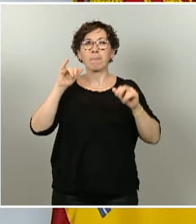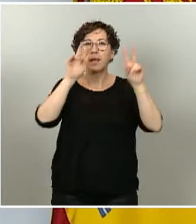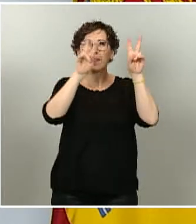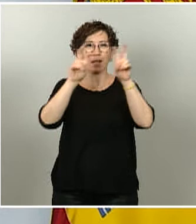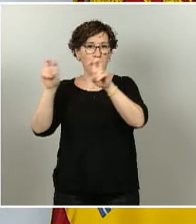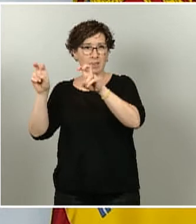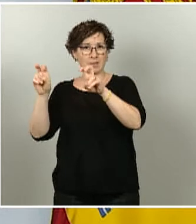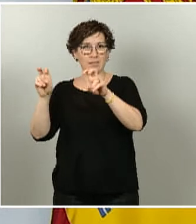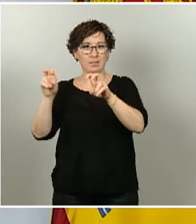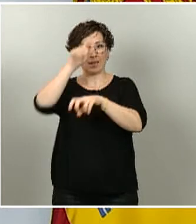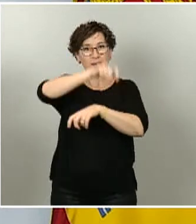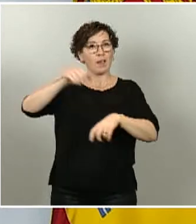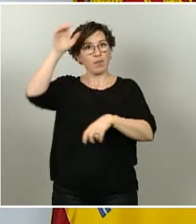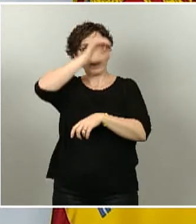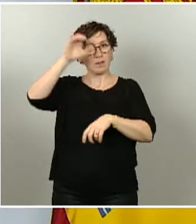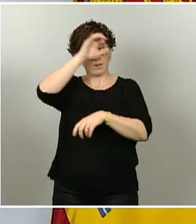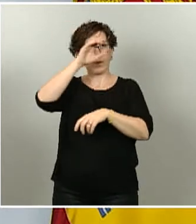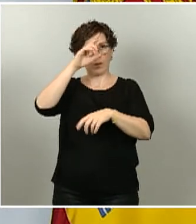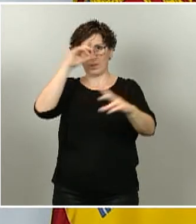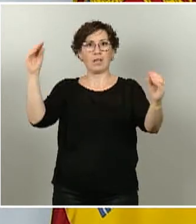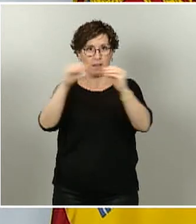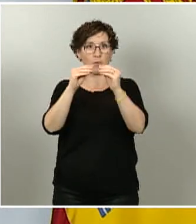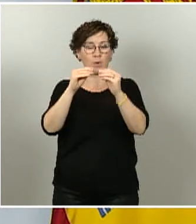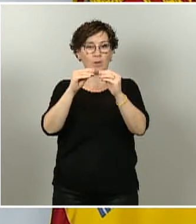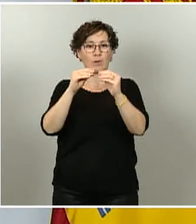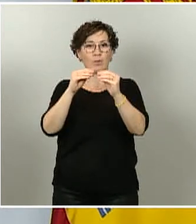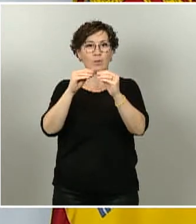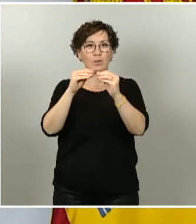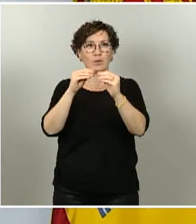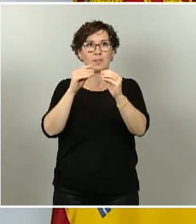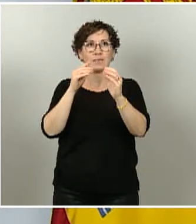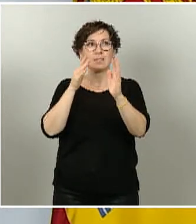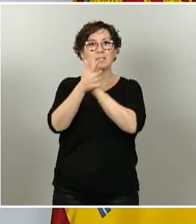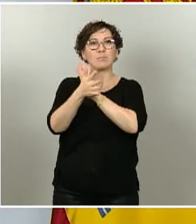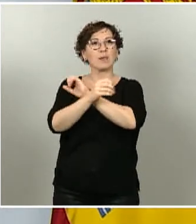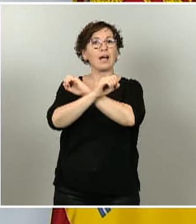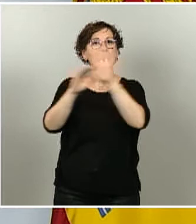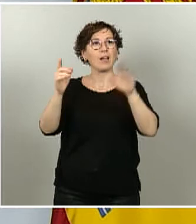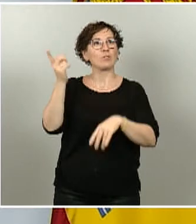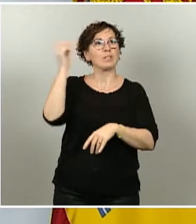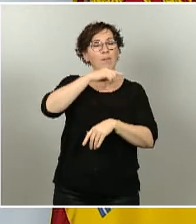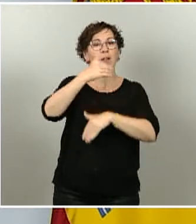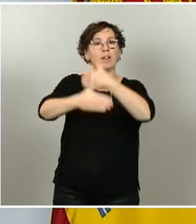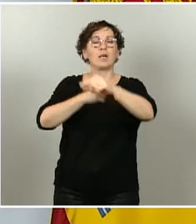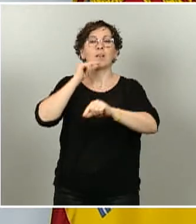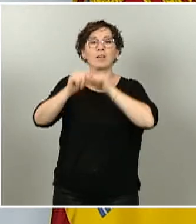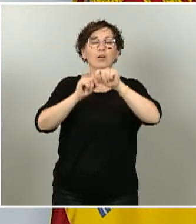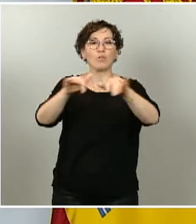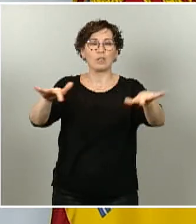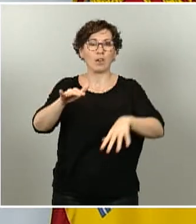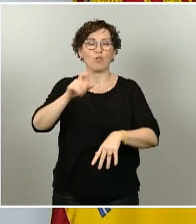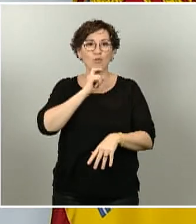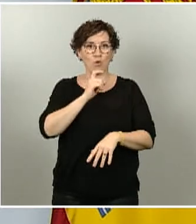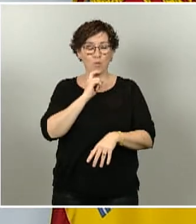de acuerdo y que explican cuál es la evolución de los contagios. En primer lugar, la capacidad de reacción. La reacción